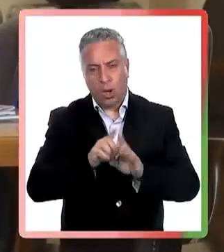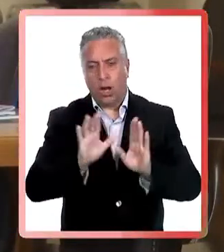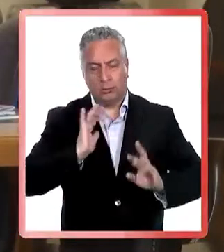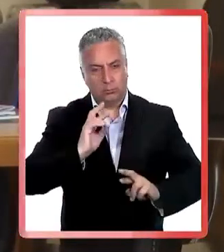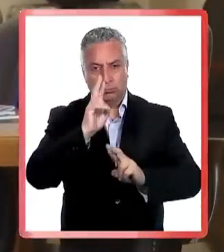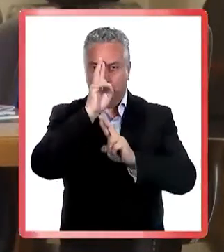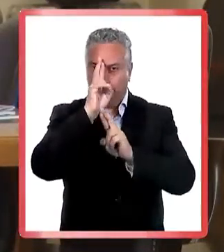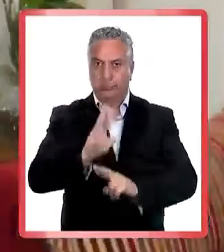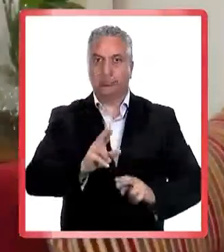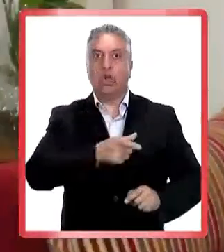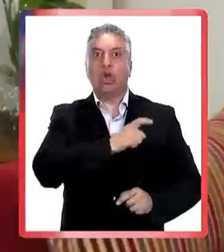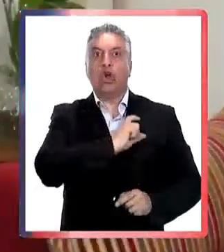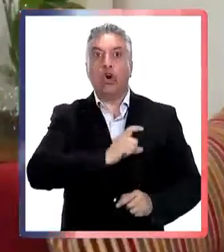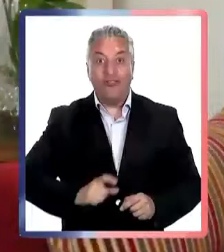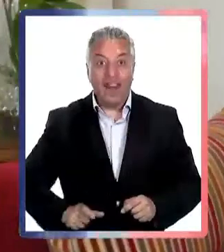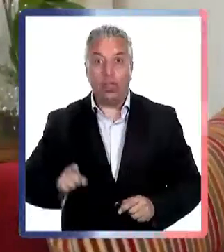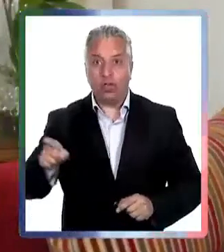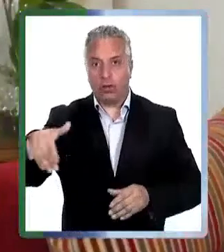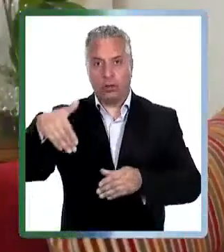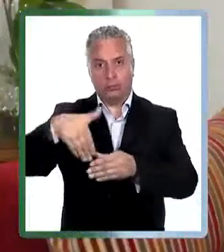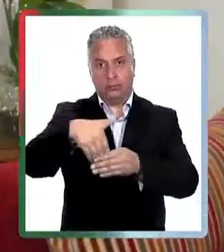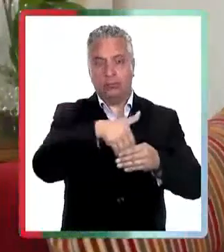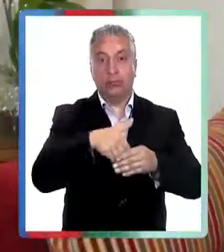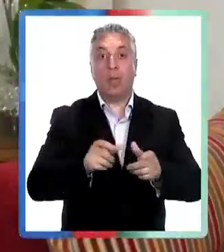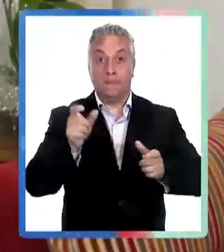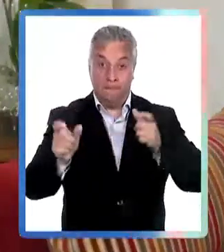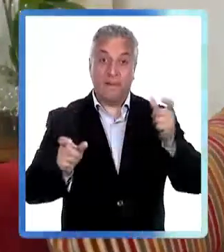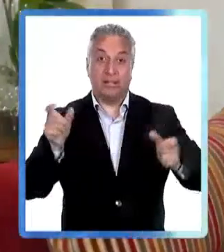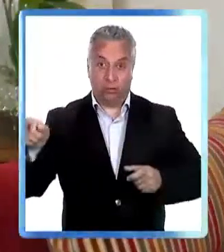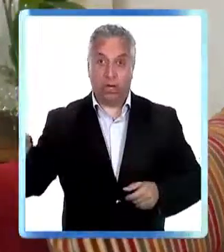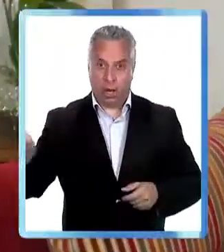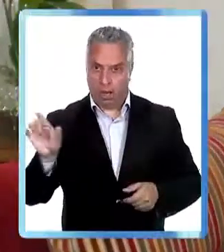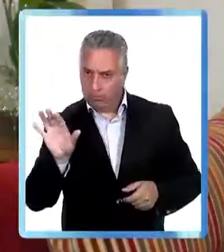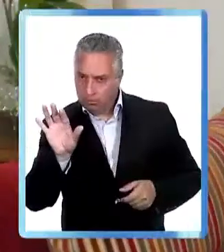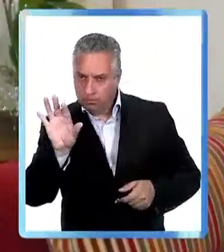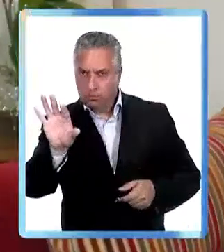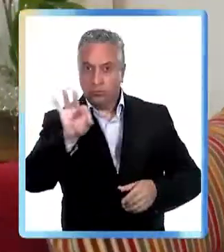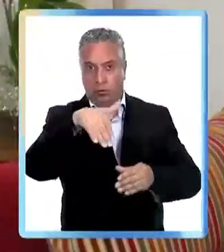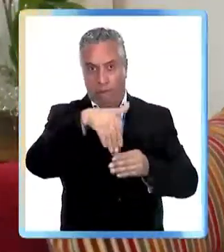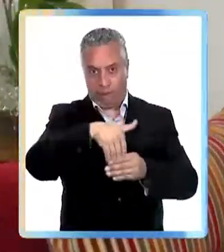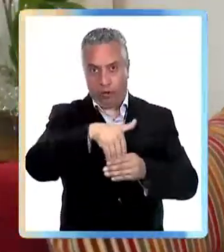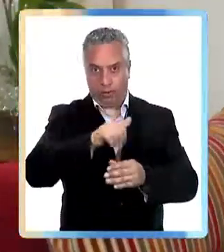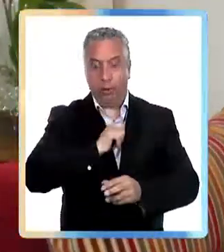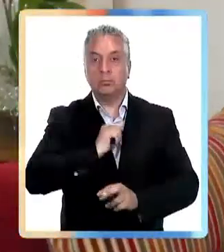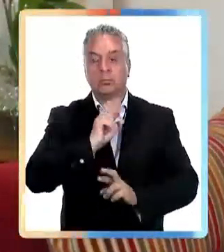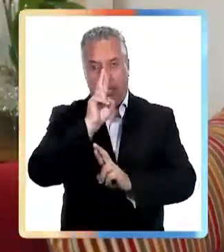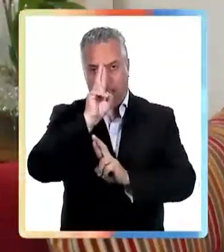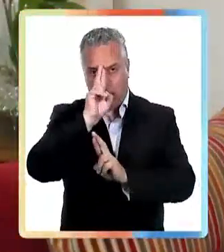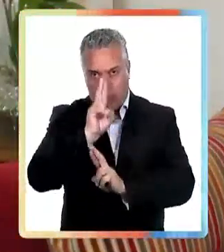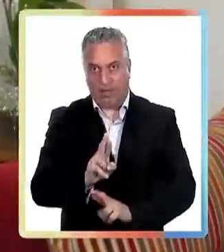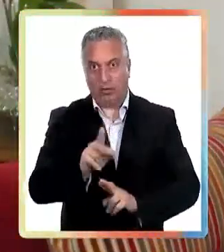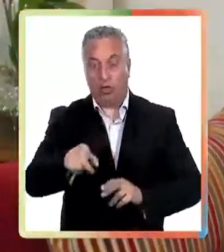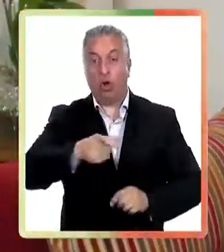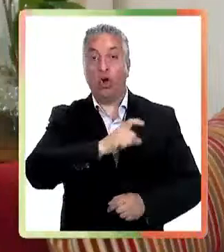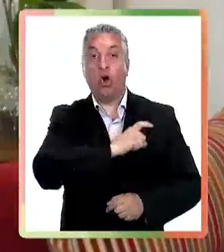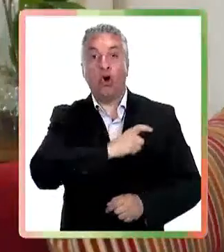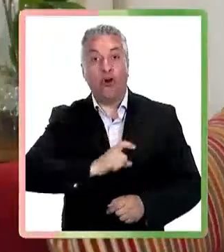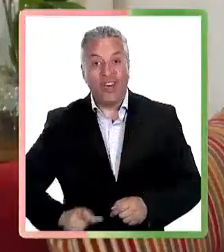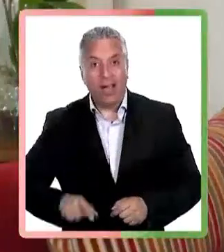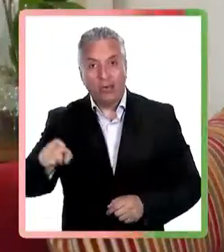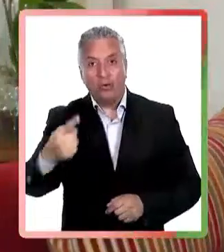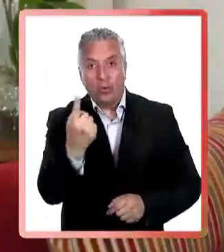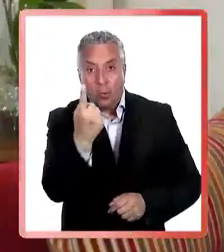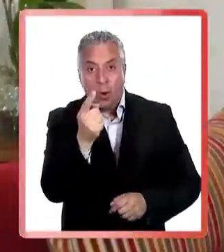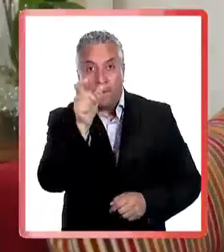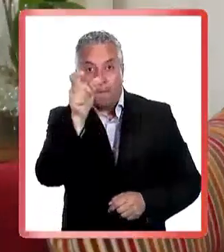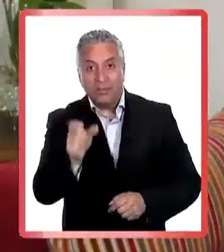es sagrada. Los gobernadores fueron elegidos por nuestra gente, fueron elegidos por el pueblo. En consecuencia, el gobernador